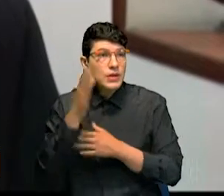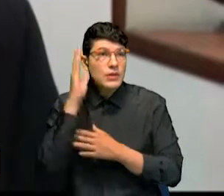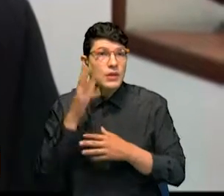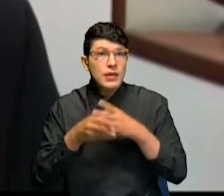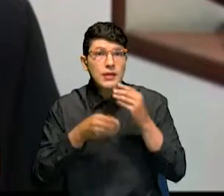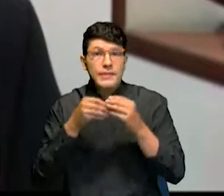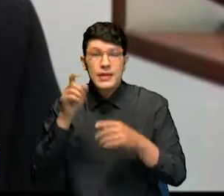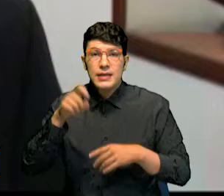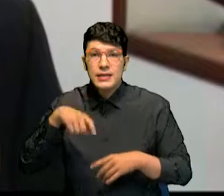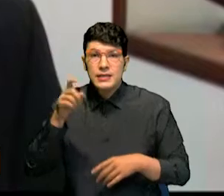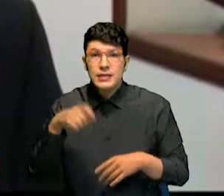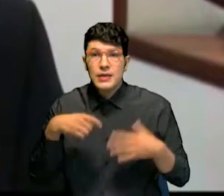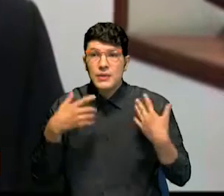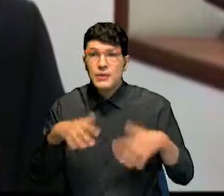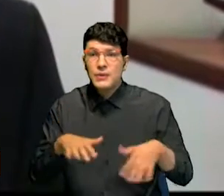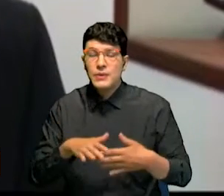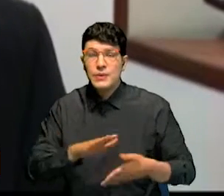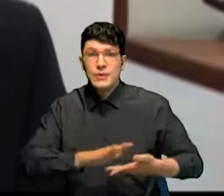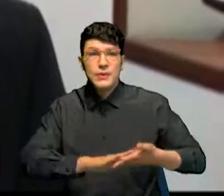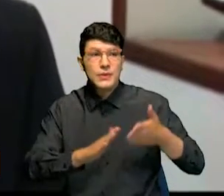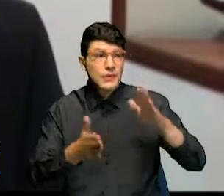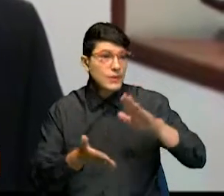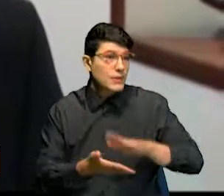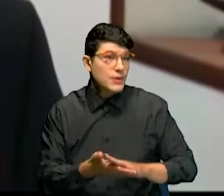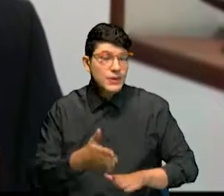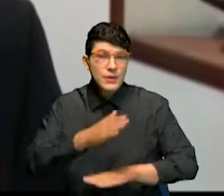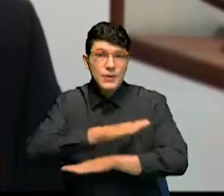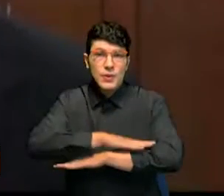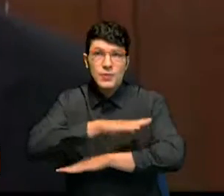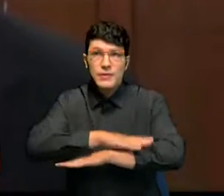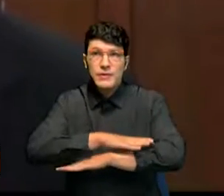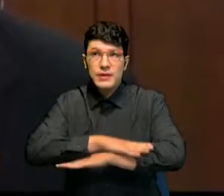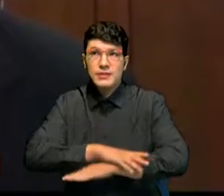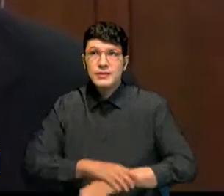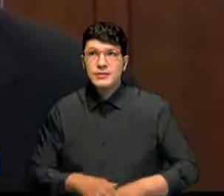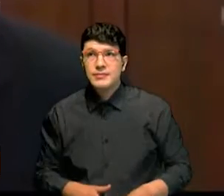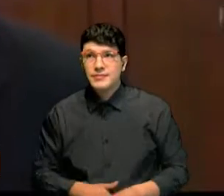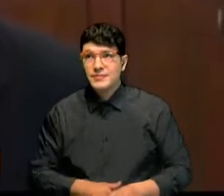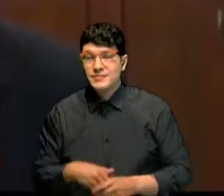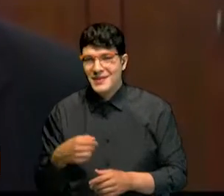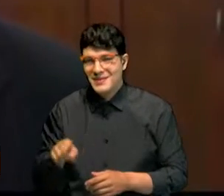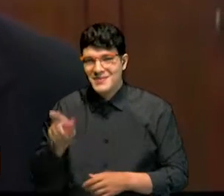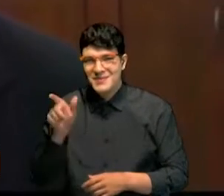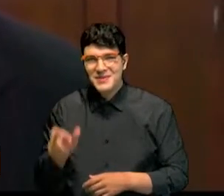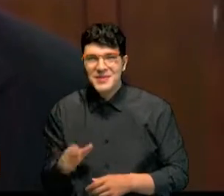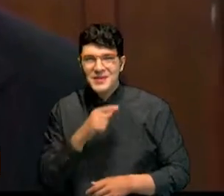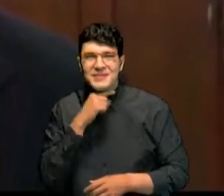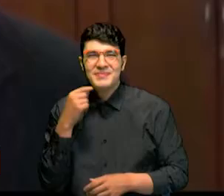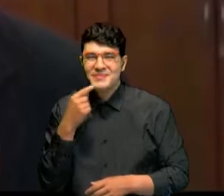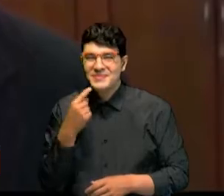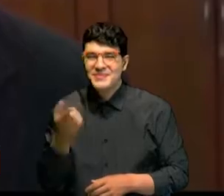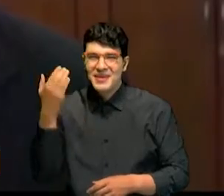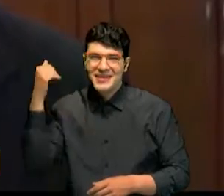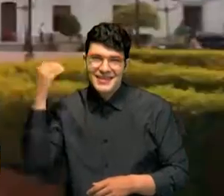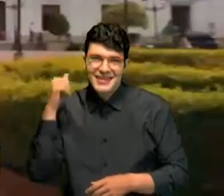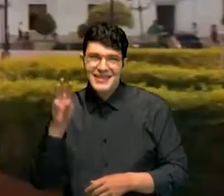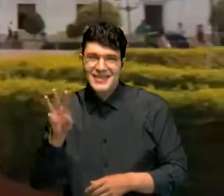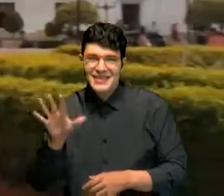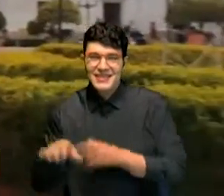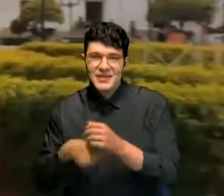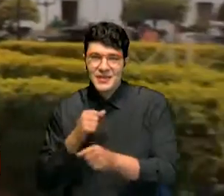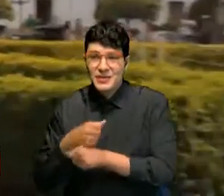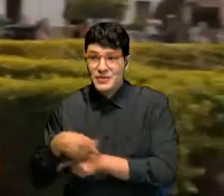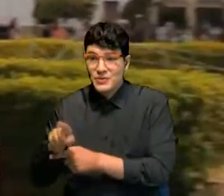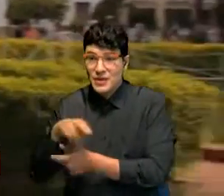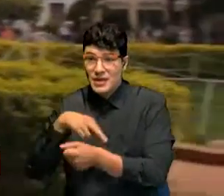necesidades de una sana y pacífica convivencia monseñor manifestó que hace 35 años esta región viene padeciendo